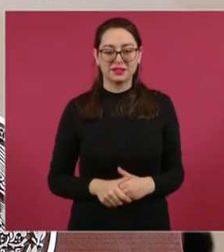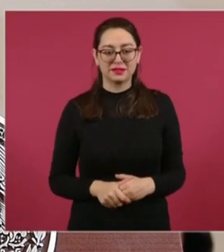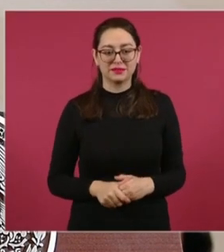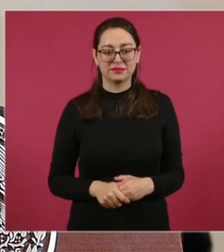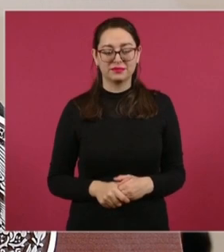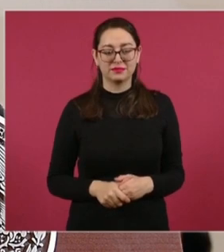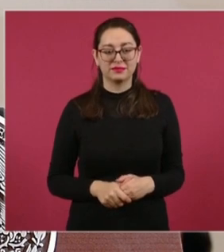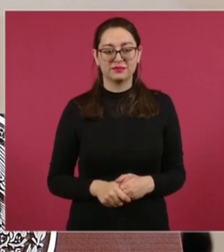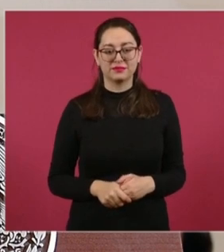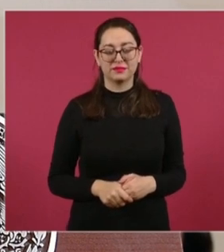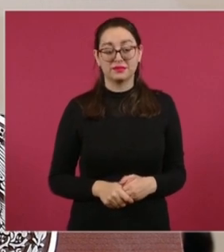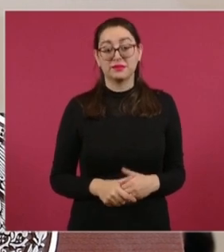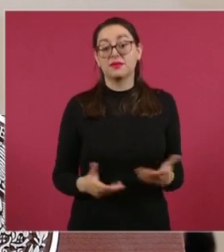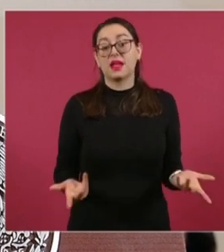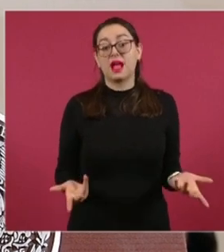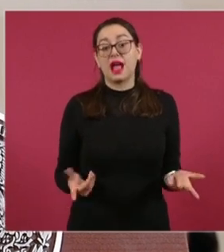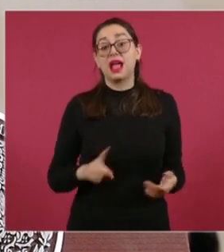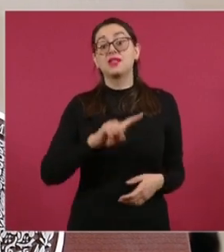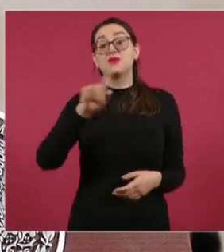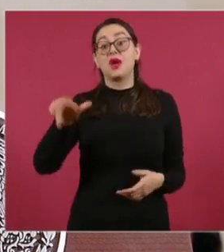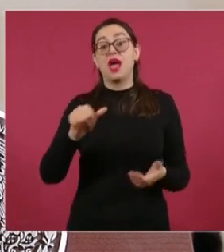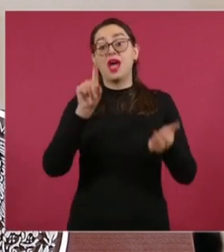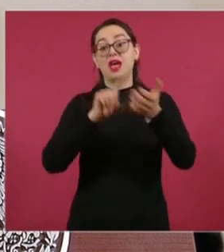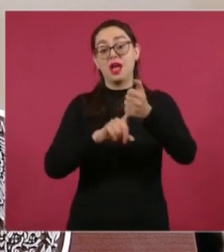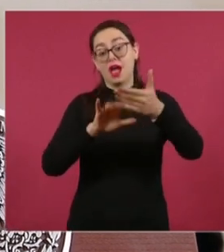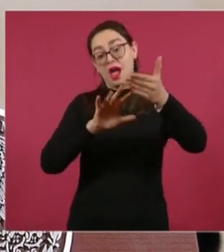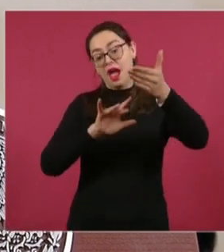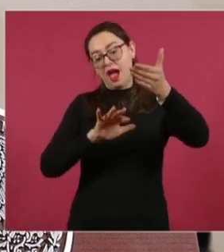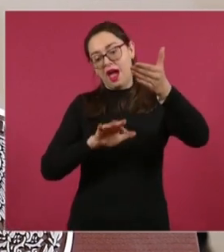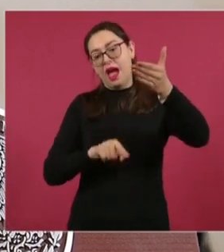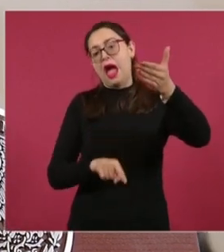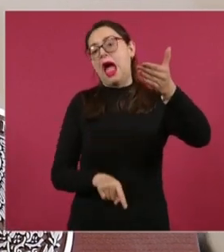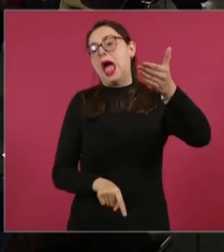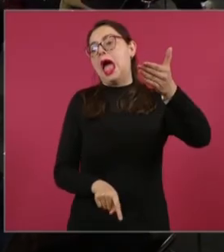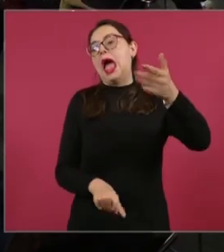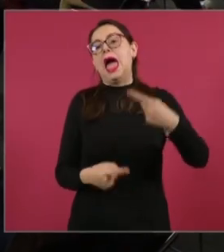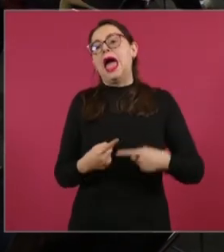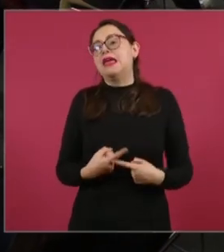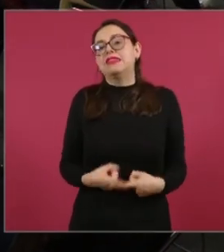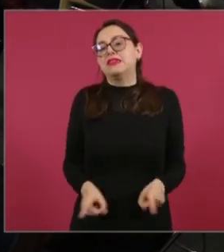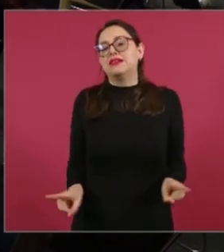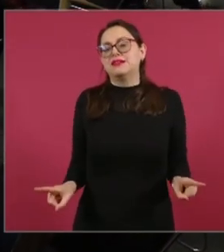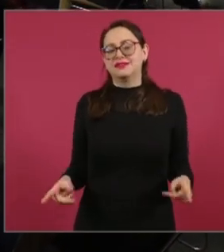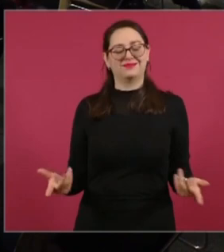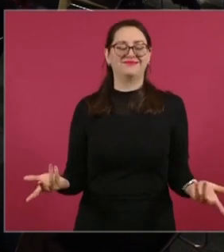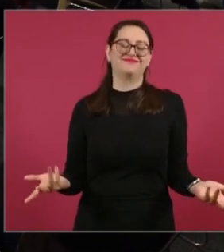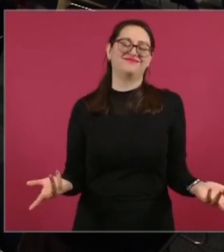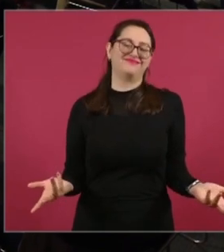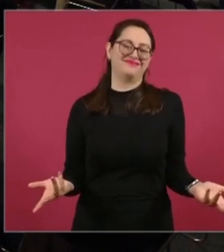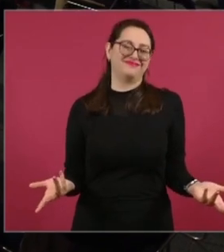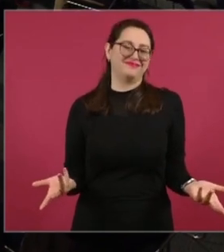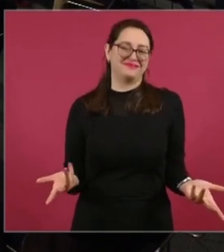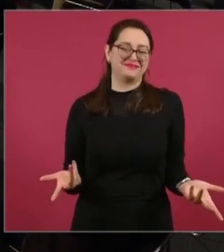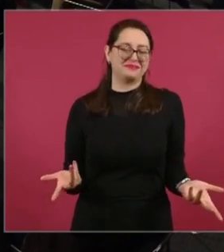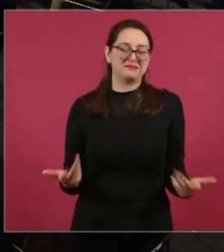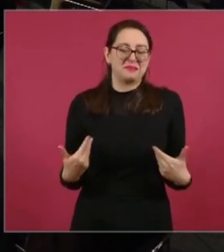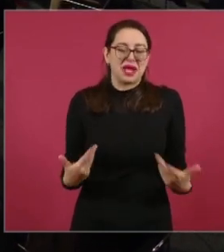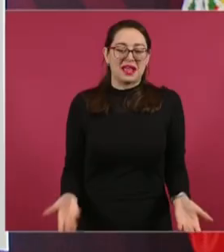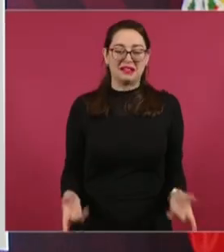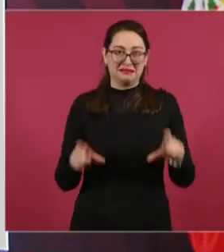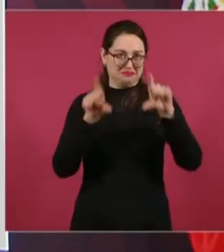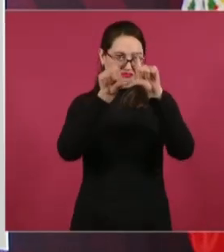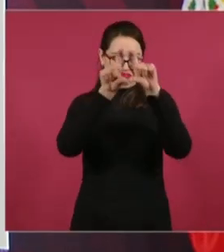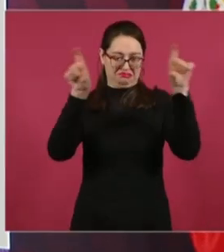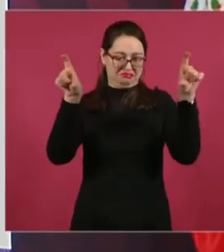Entonces, porque van a decir… El periodista puede decir, yo